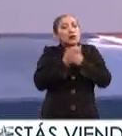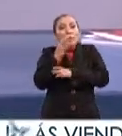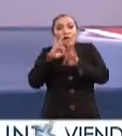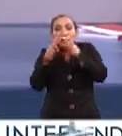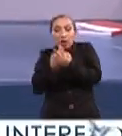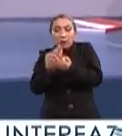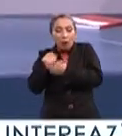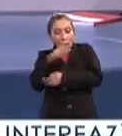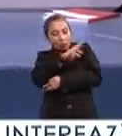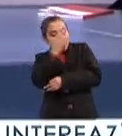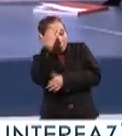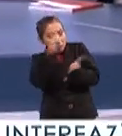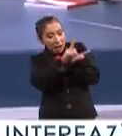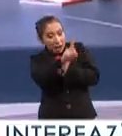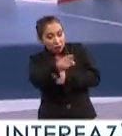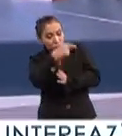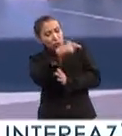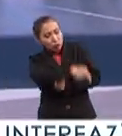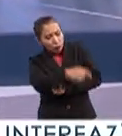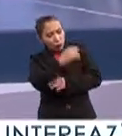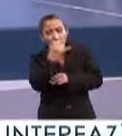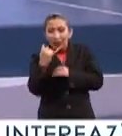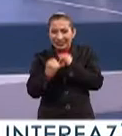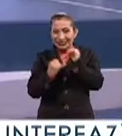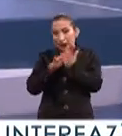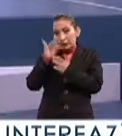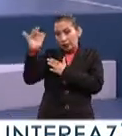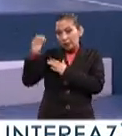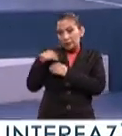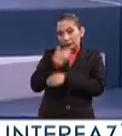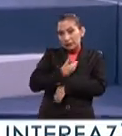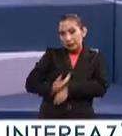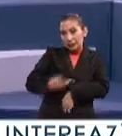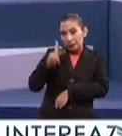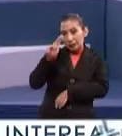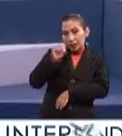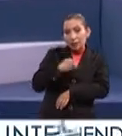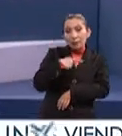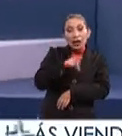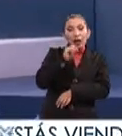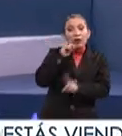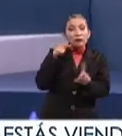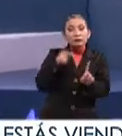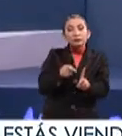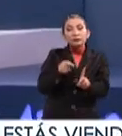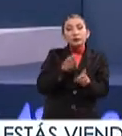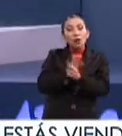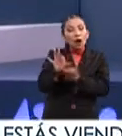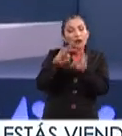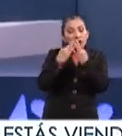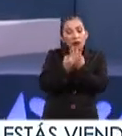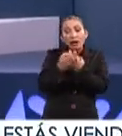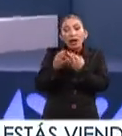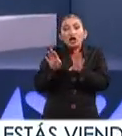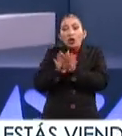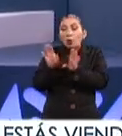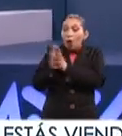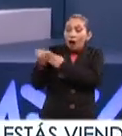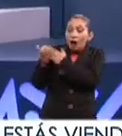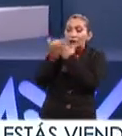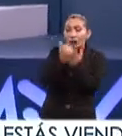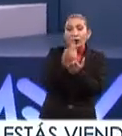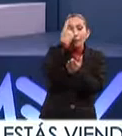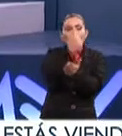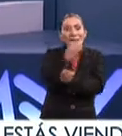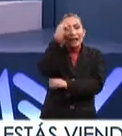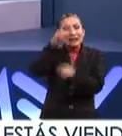mecanismo de reconocimientos de derechos gracias a la intervención del presidente Enrique Peña Nieto, pero debemos de apuntalar hacia qué modalidad y qué mecanismo es el mejor